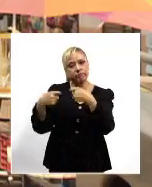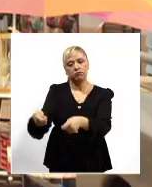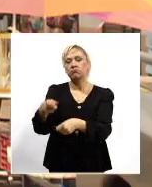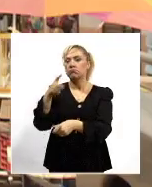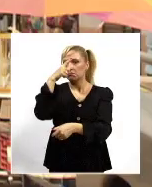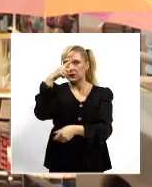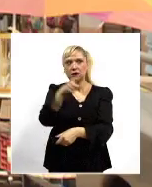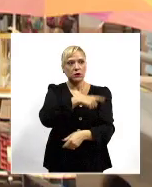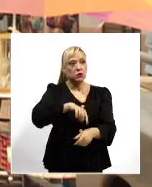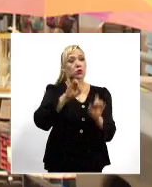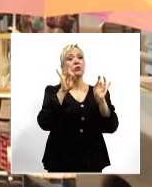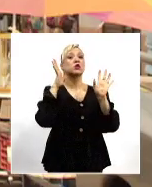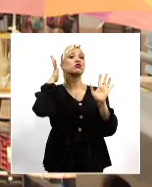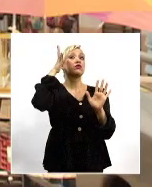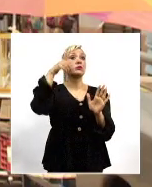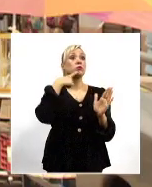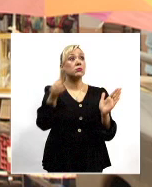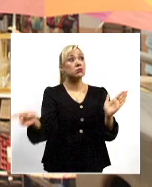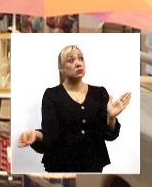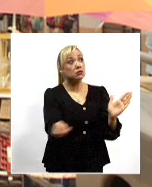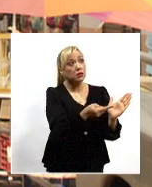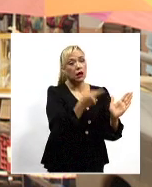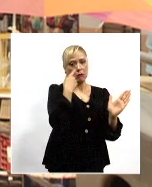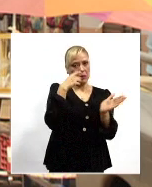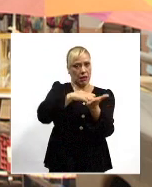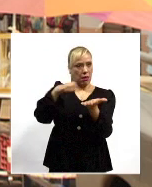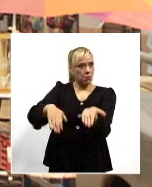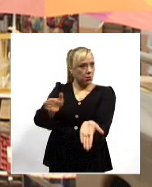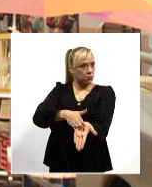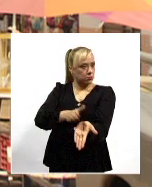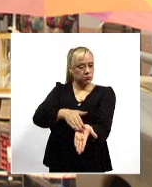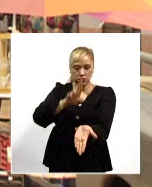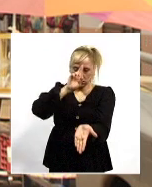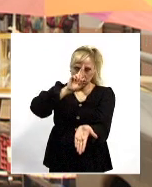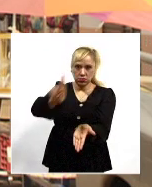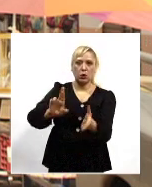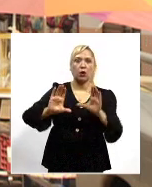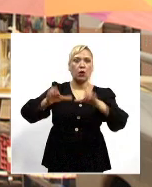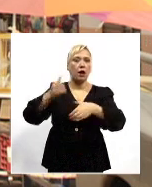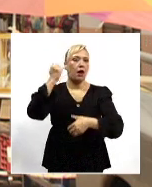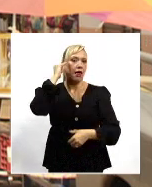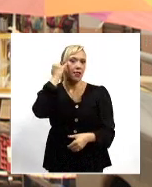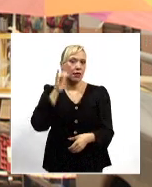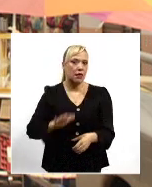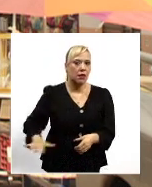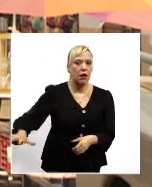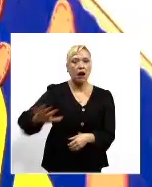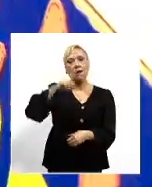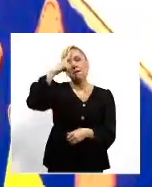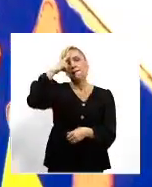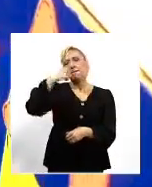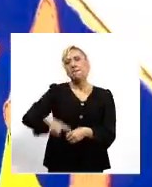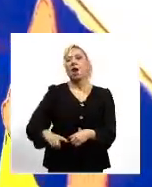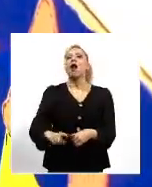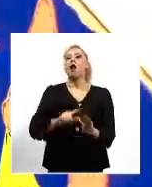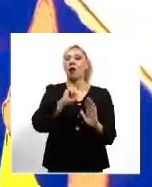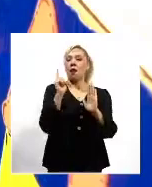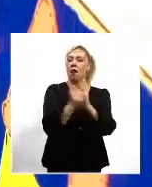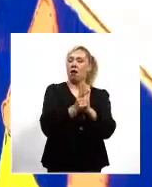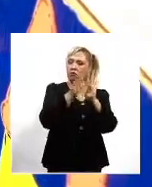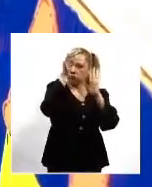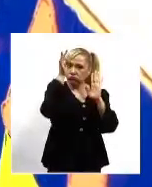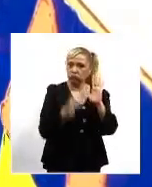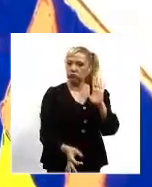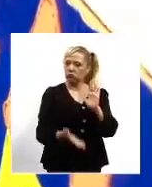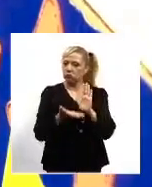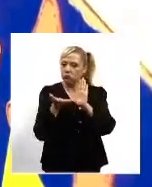las autoridades encargadas de salvaguardar los derechos de este tipo de comunidades, especialmente en materia de seguridad jurídica, debido